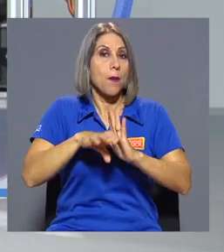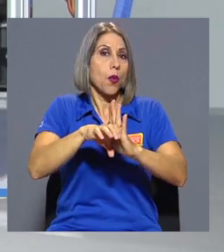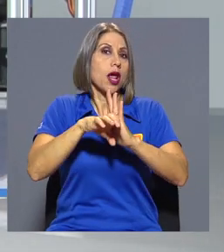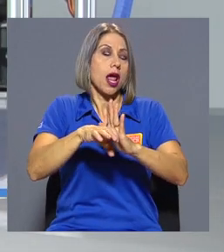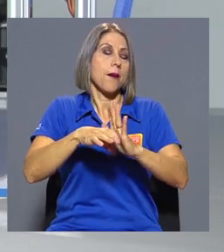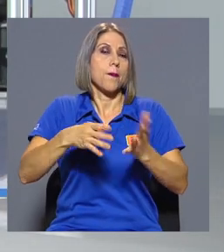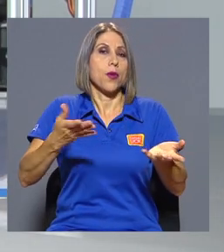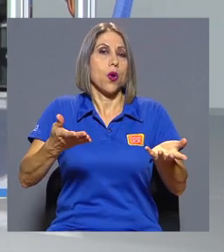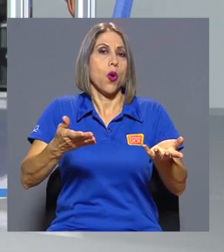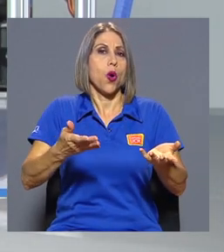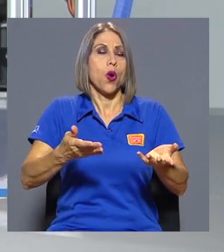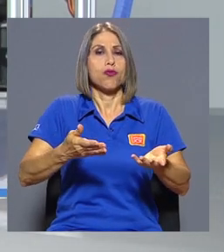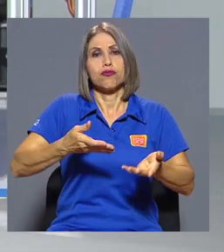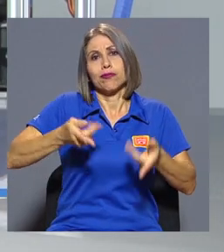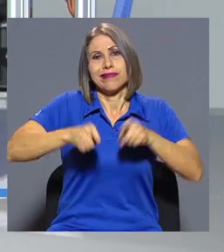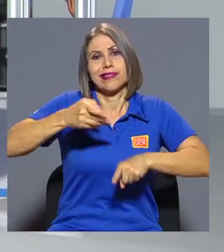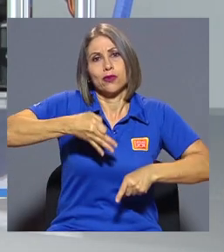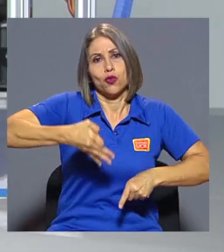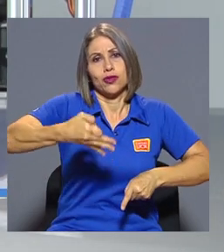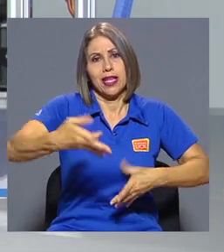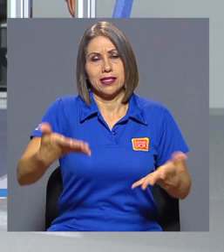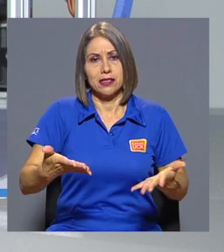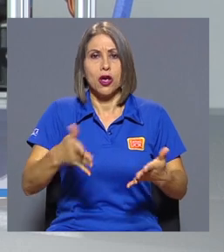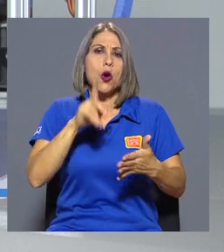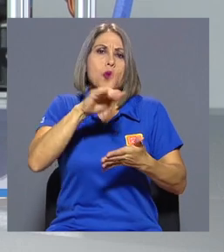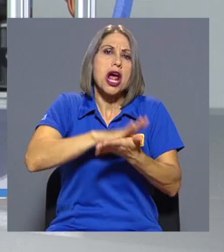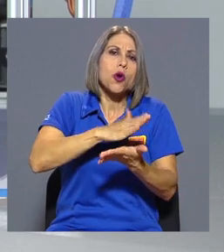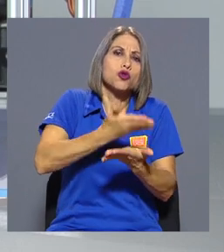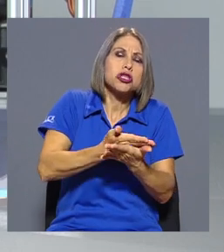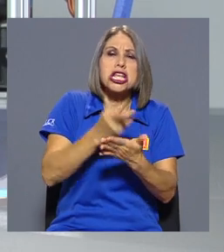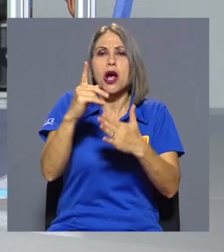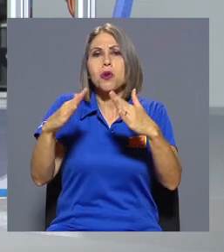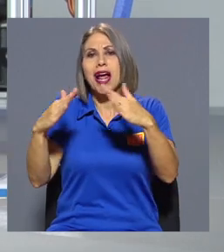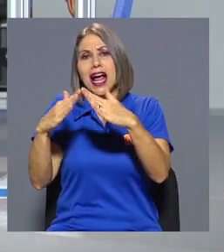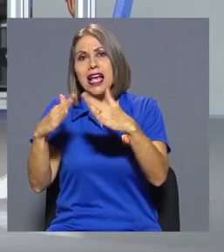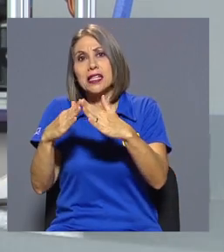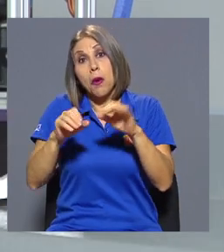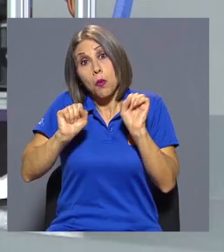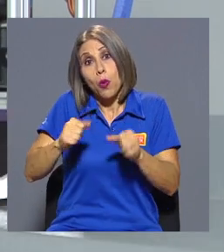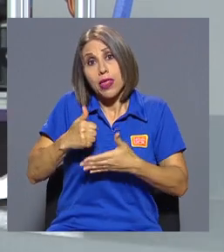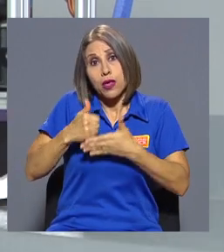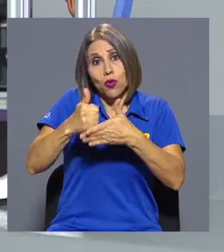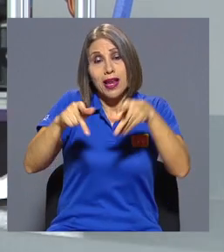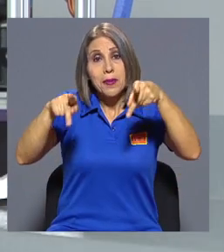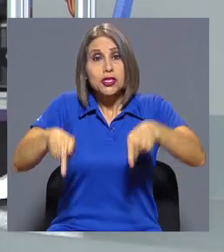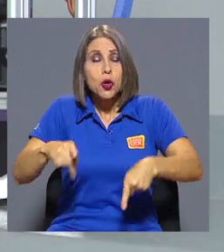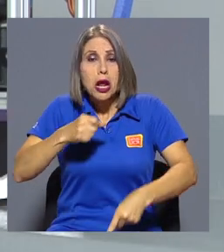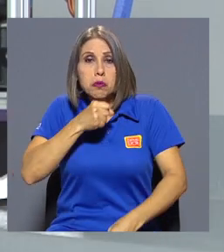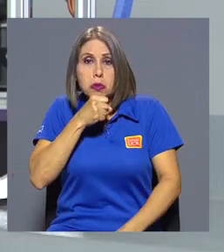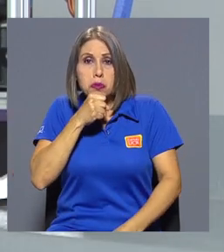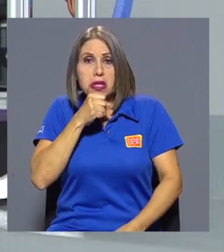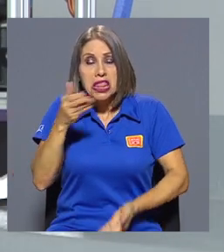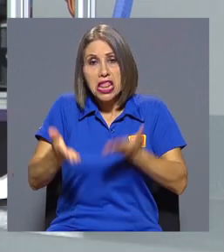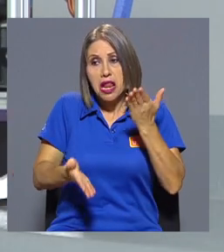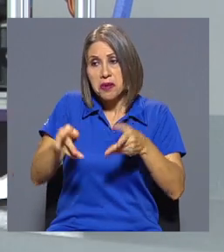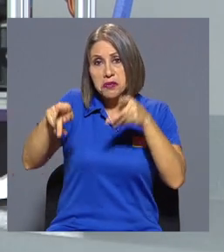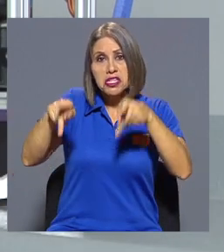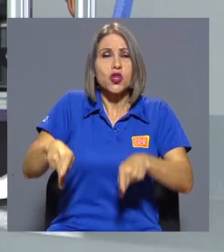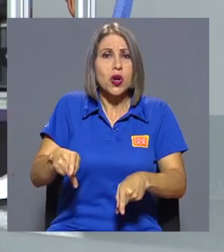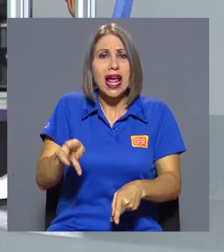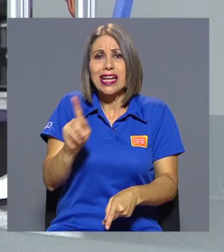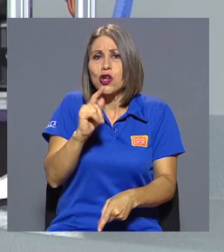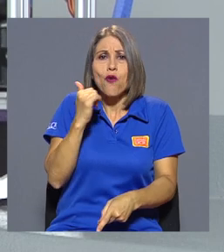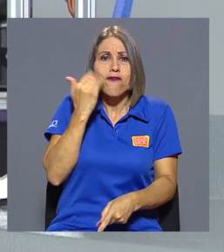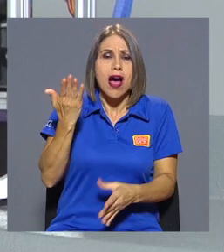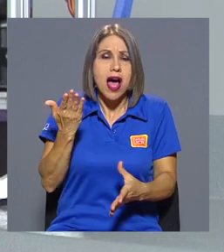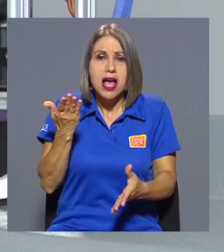casa, que eso tiene tentativo la posibilidad de ayudarle a una persona, por ejemplo, de tercera edad, que tal vez no tiene tantas